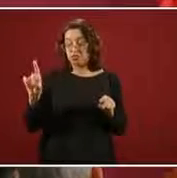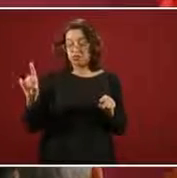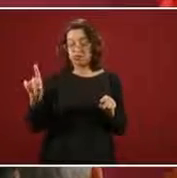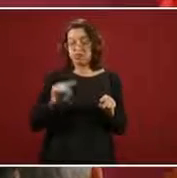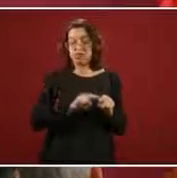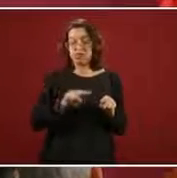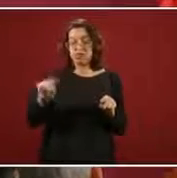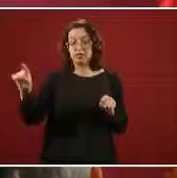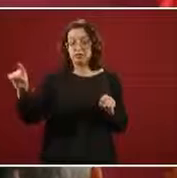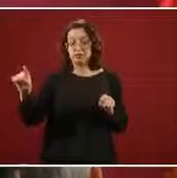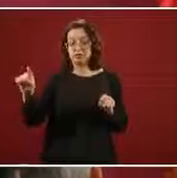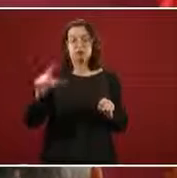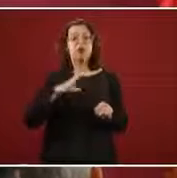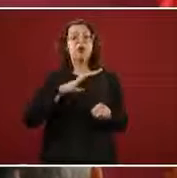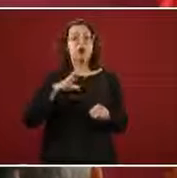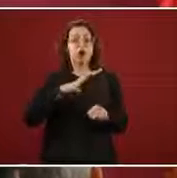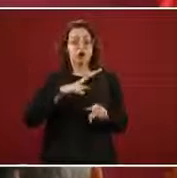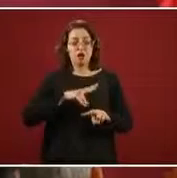hay derecho de vía.